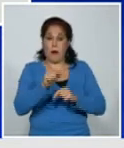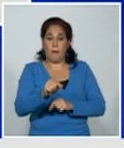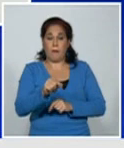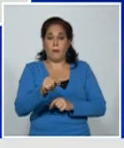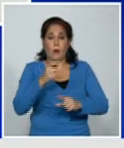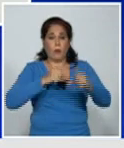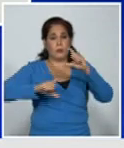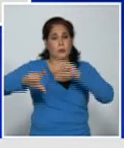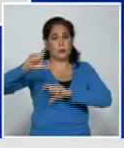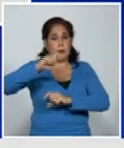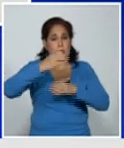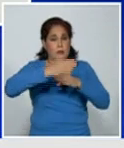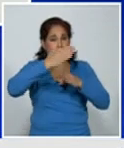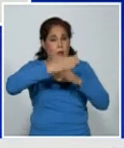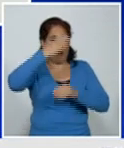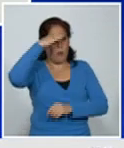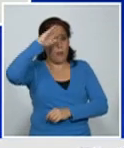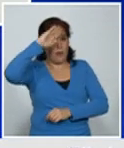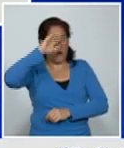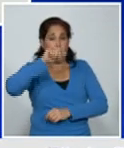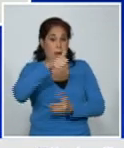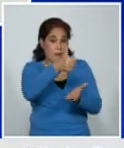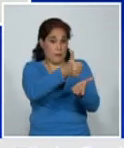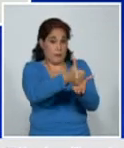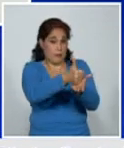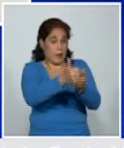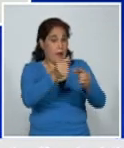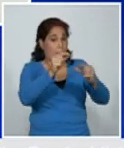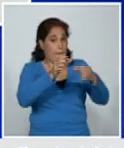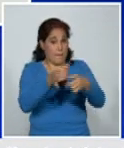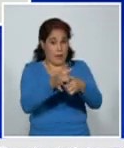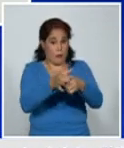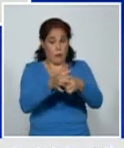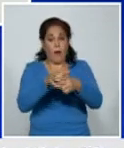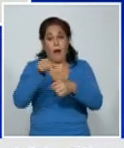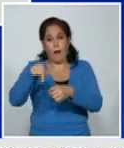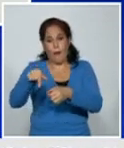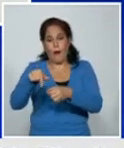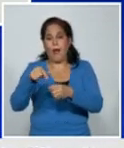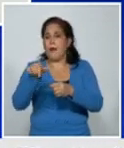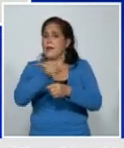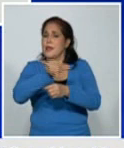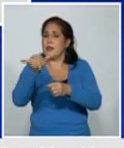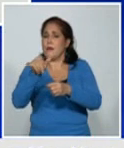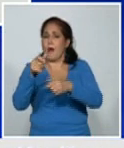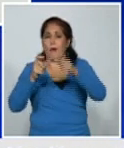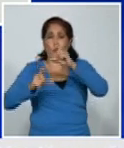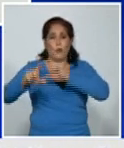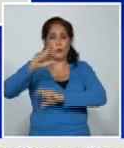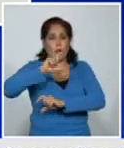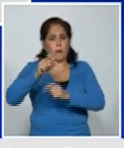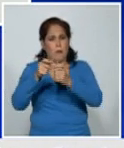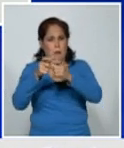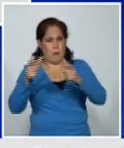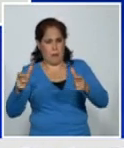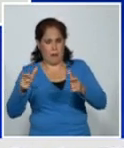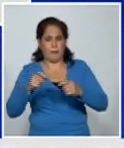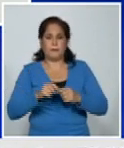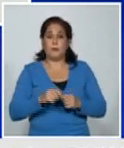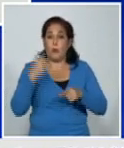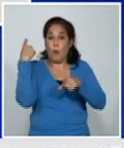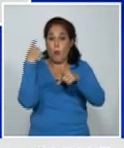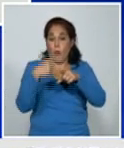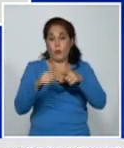Contramaestre. En Santiago bajó, pero va subiendo, y en Palma Soriano también. Esta es la complejidad de